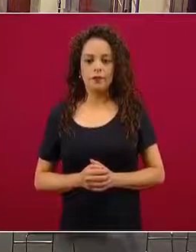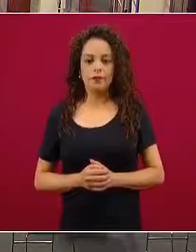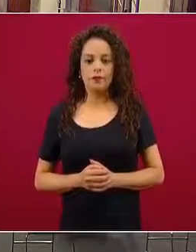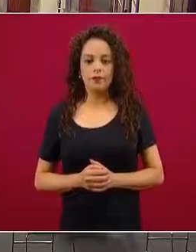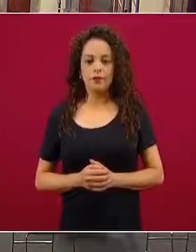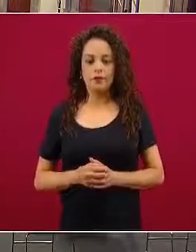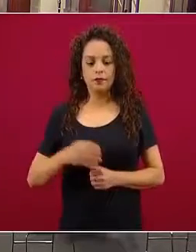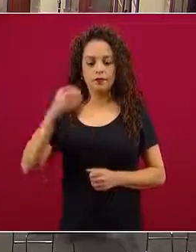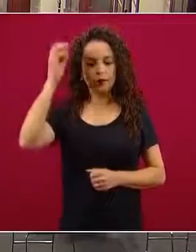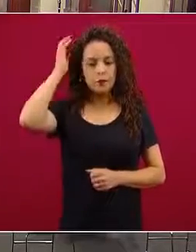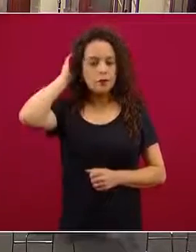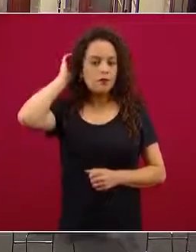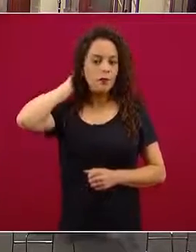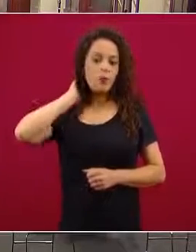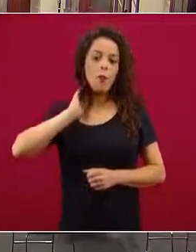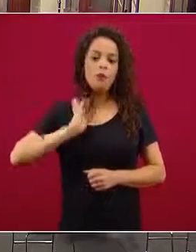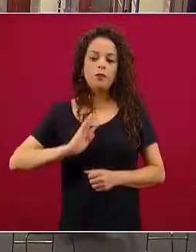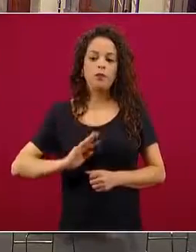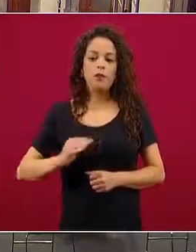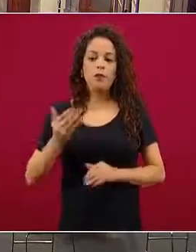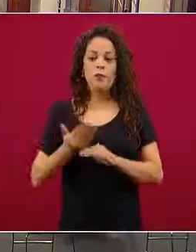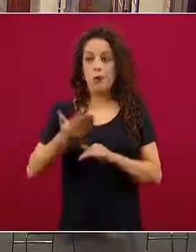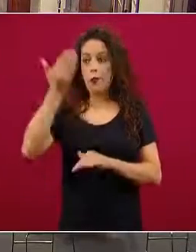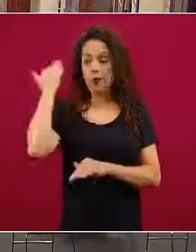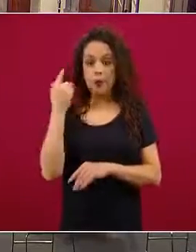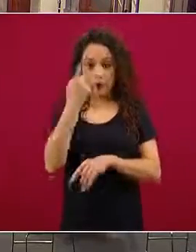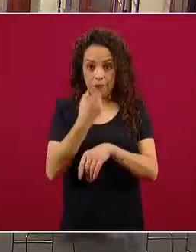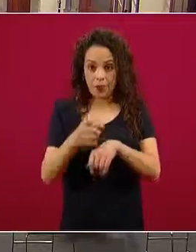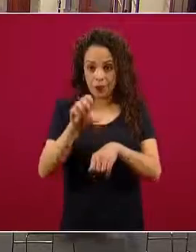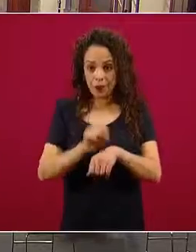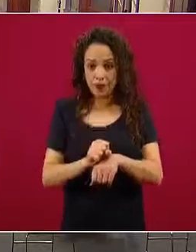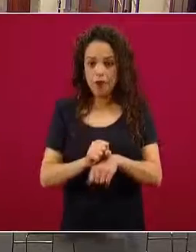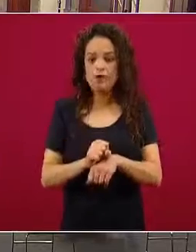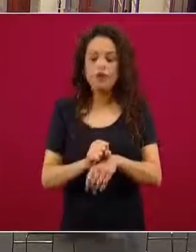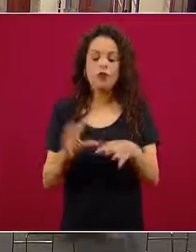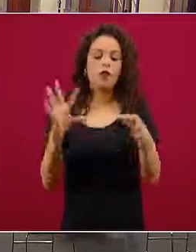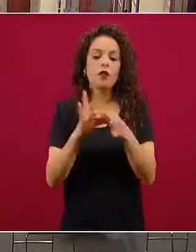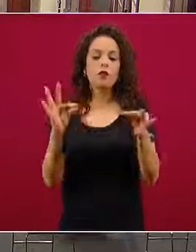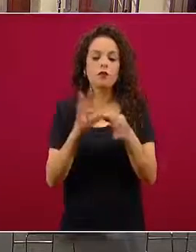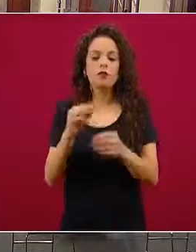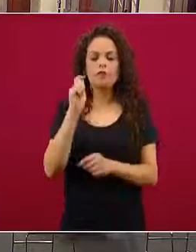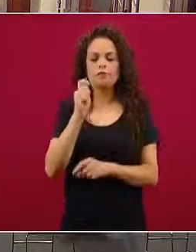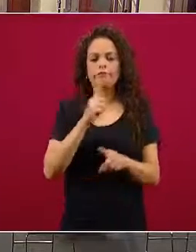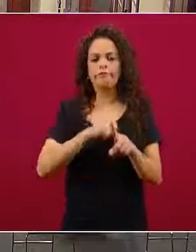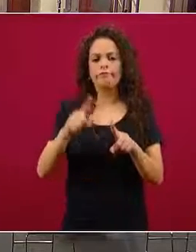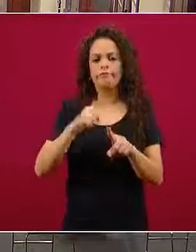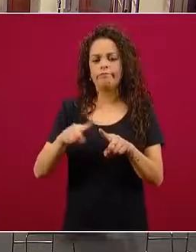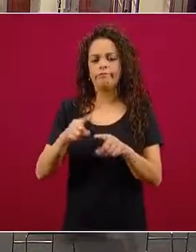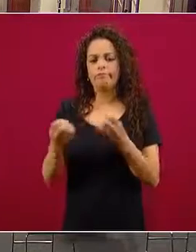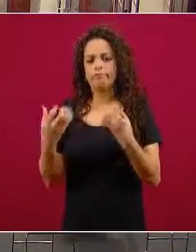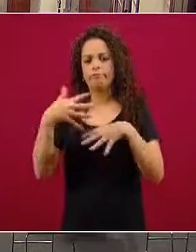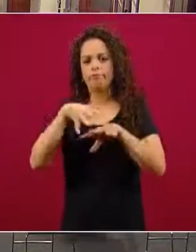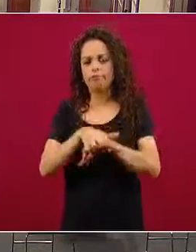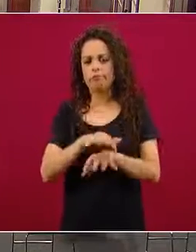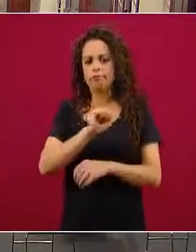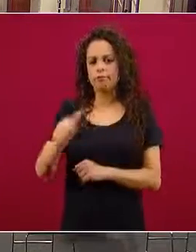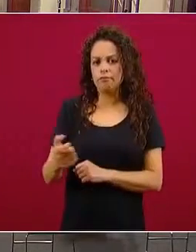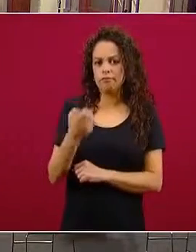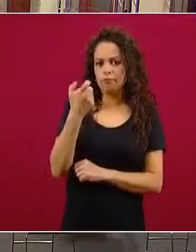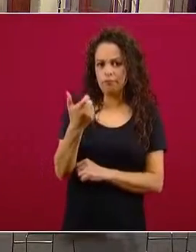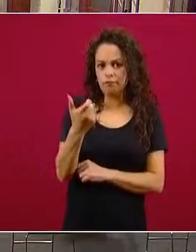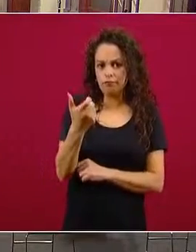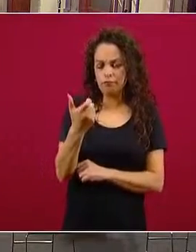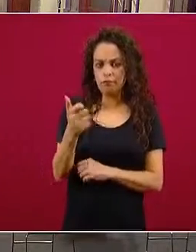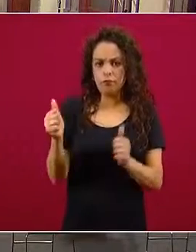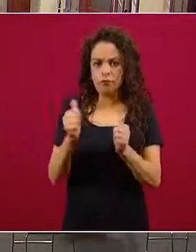Buenas tardes. La semana antepasada estuvimos hablando de algunos conceptos del tema de inclusión financiera relacionado con el programa